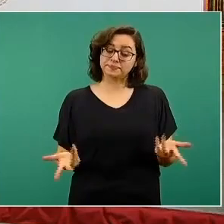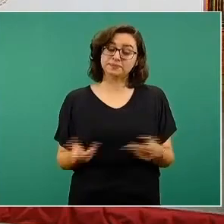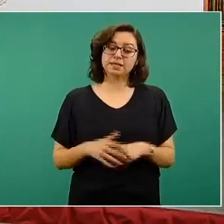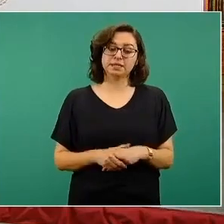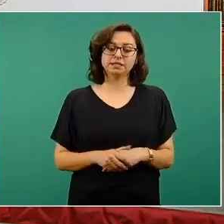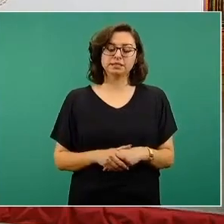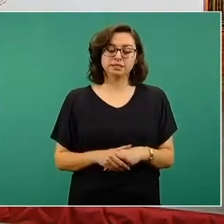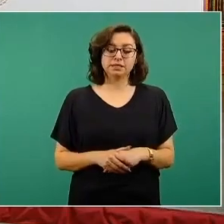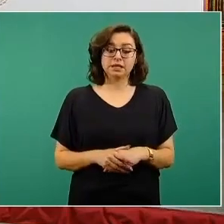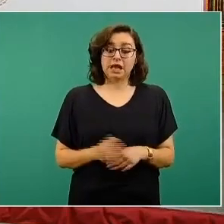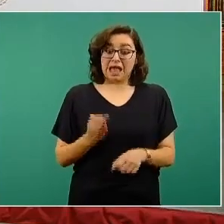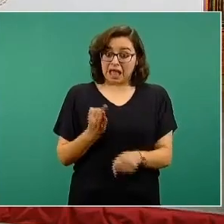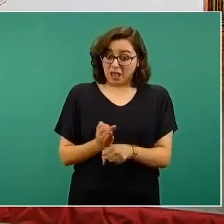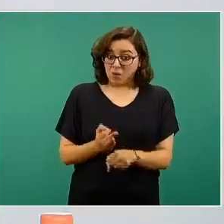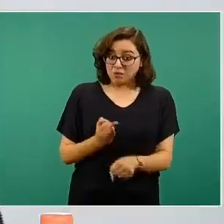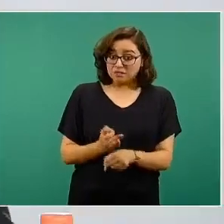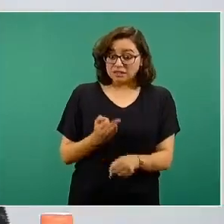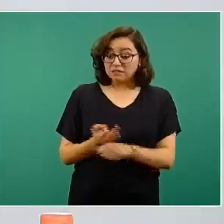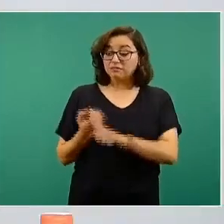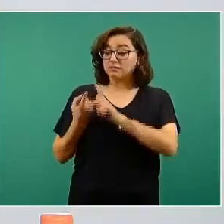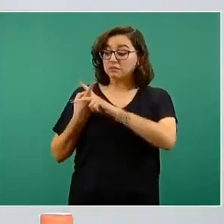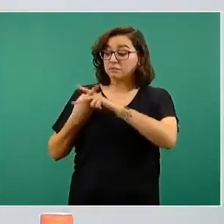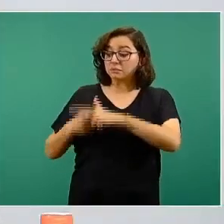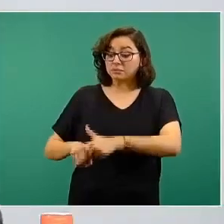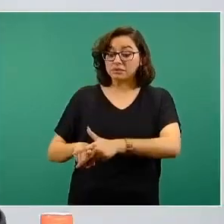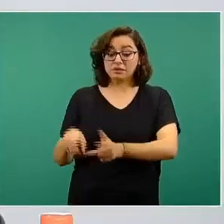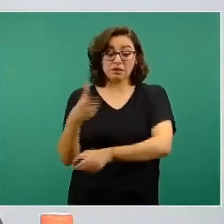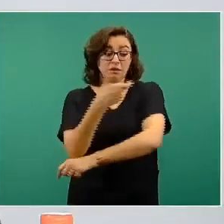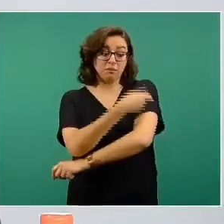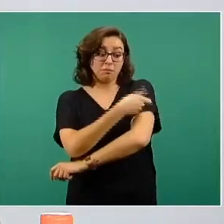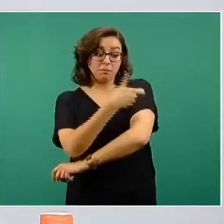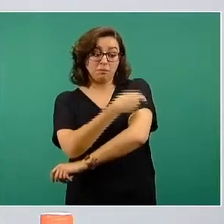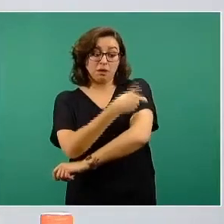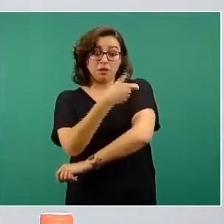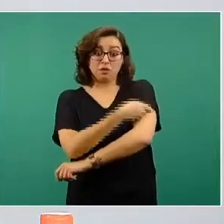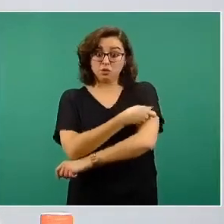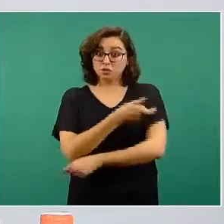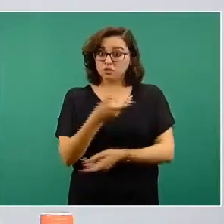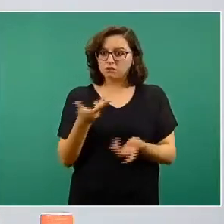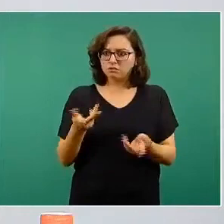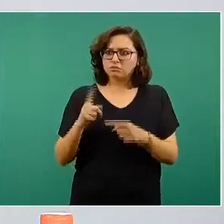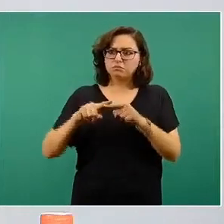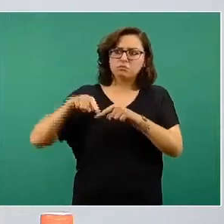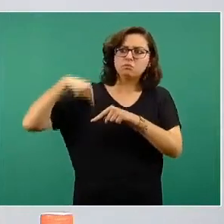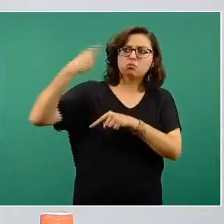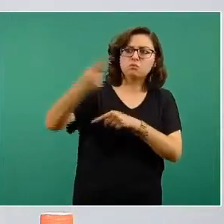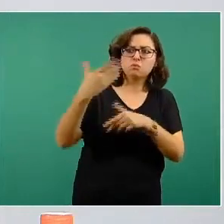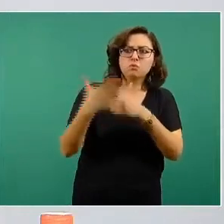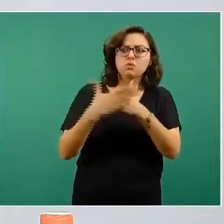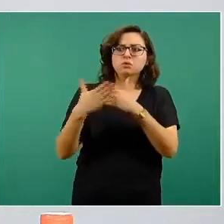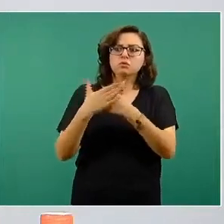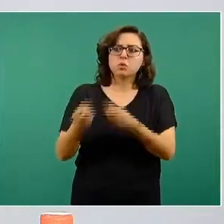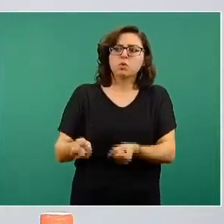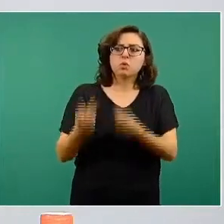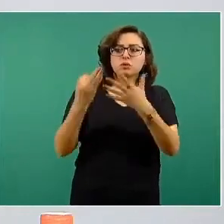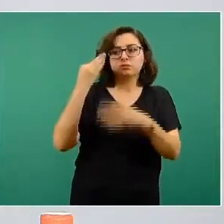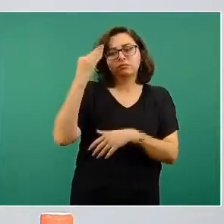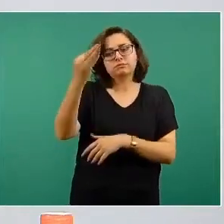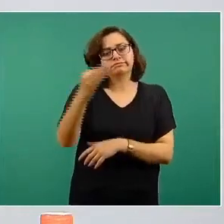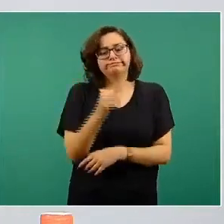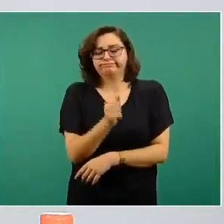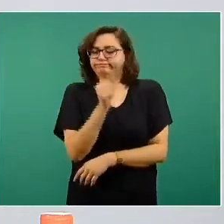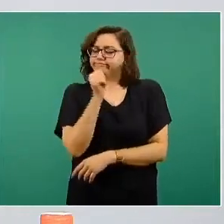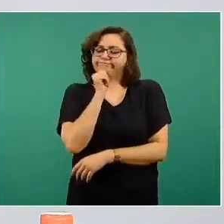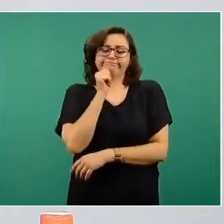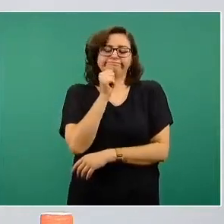Lamentablemente todavía no se cuenta, digamos, fehacientemente con esta información, dado que las temporalidades